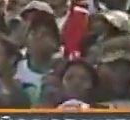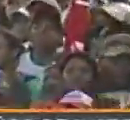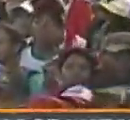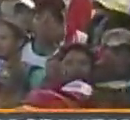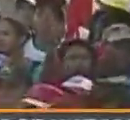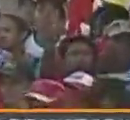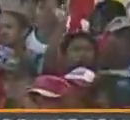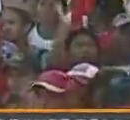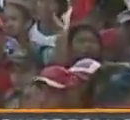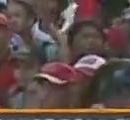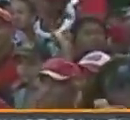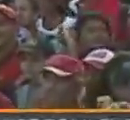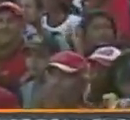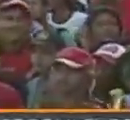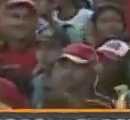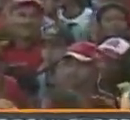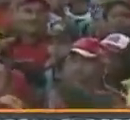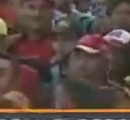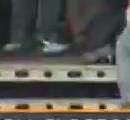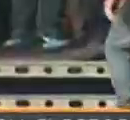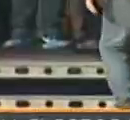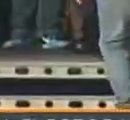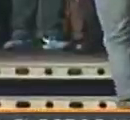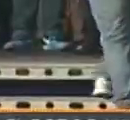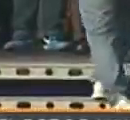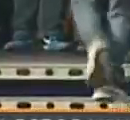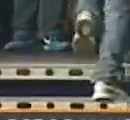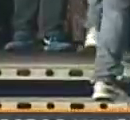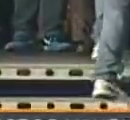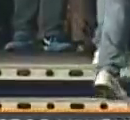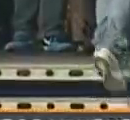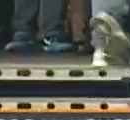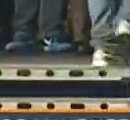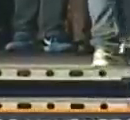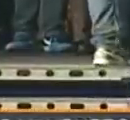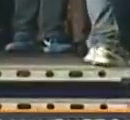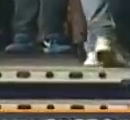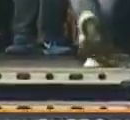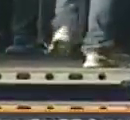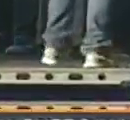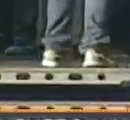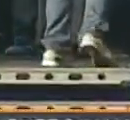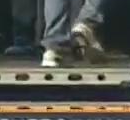el camarada líder victorioso Nicolás Maduro.